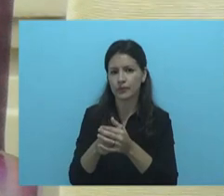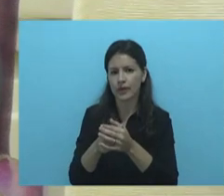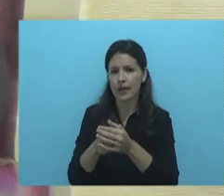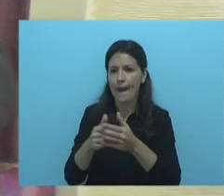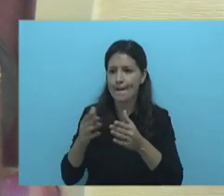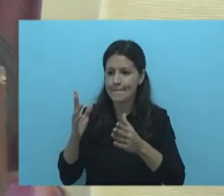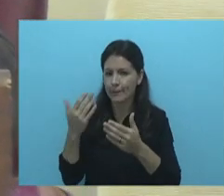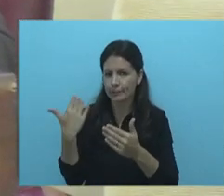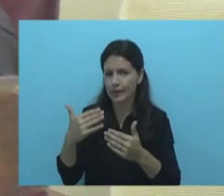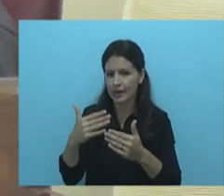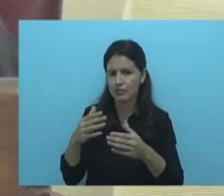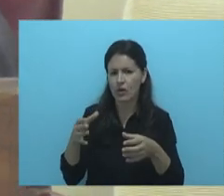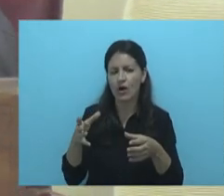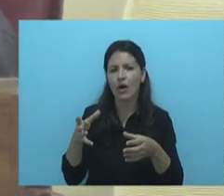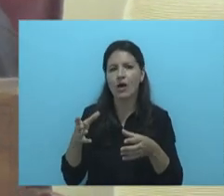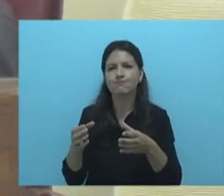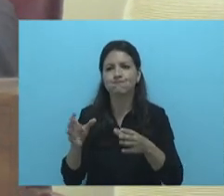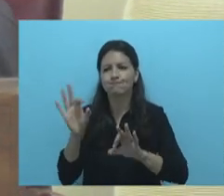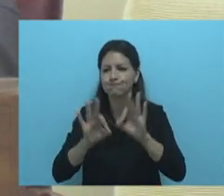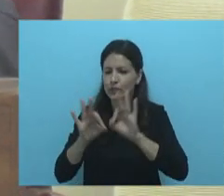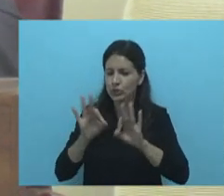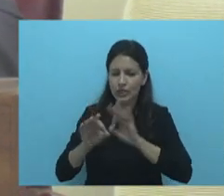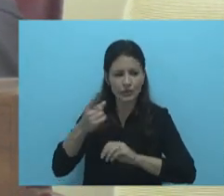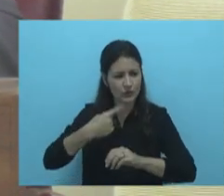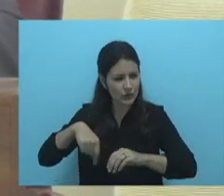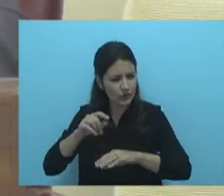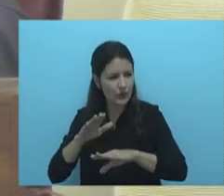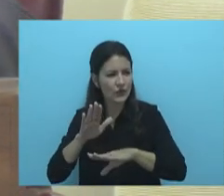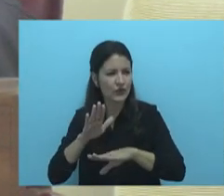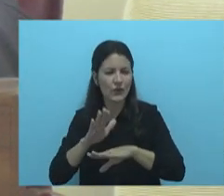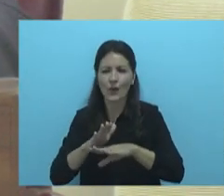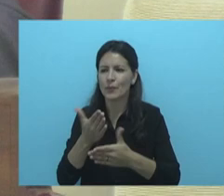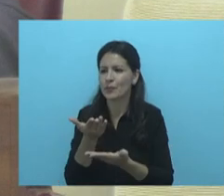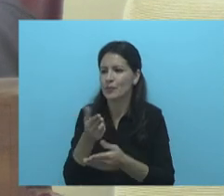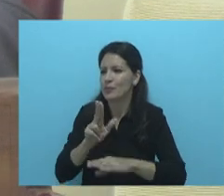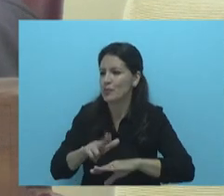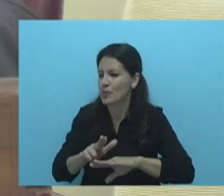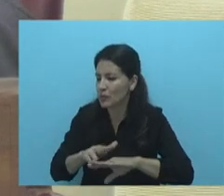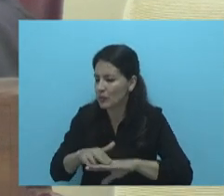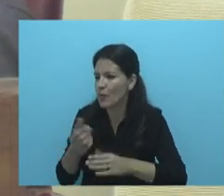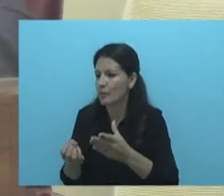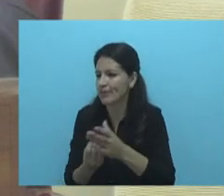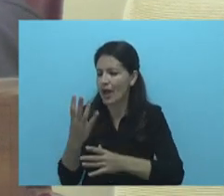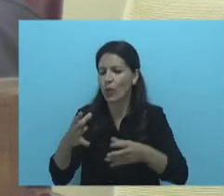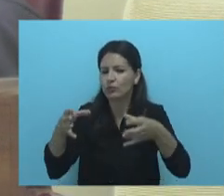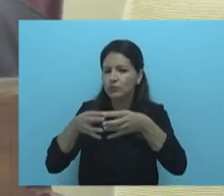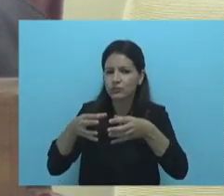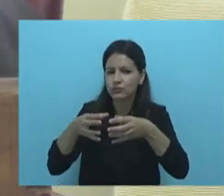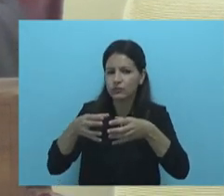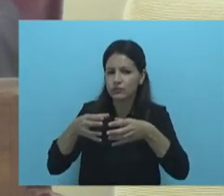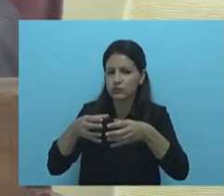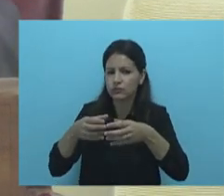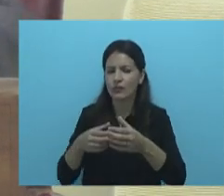Protección Inmediata, que es una iniciativa que nosotros planteamos justamente vinculado con